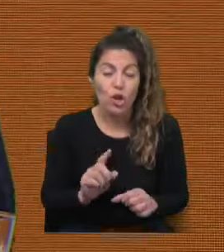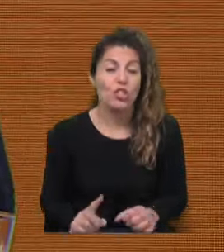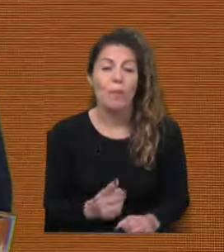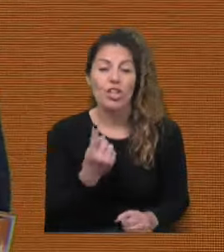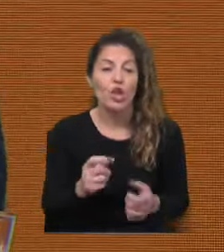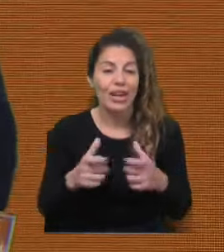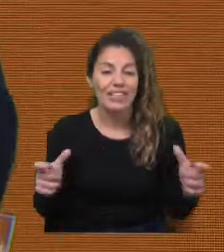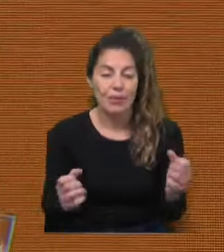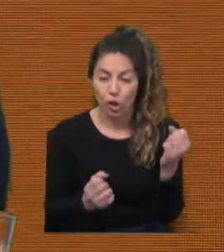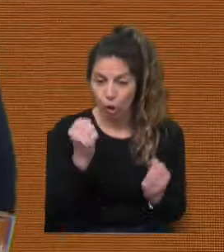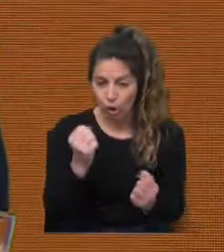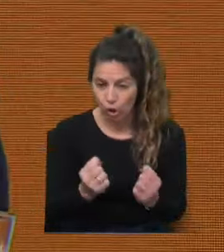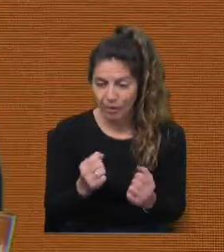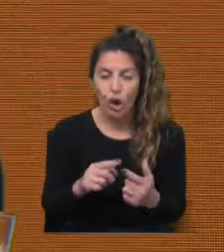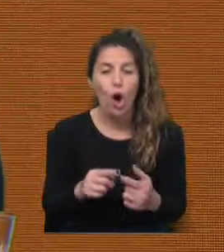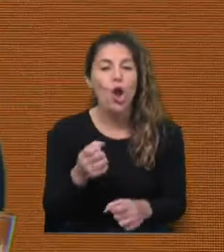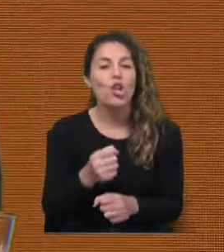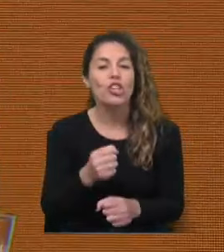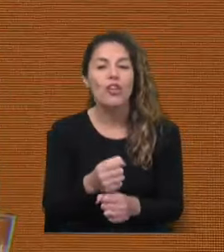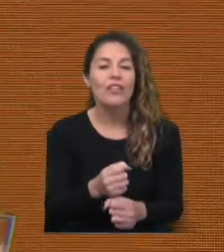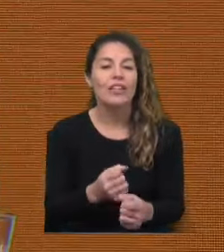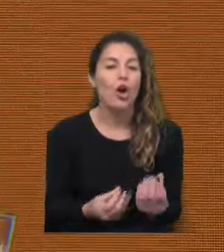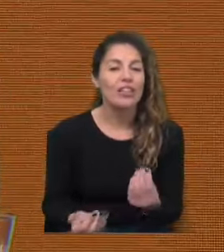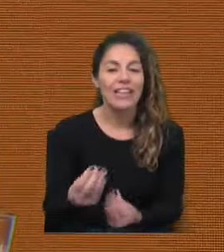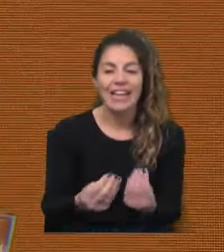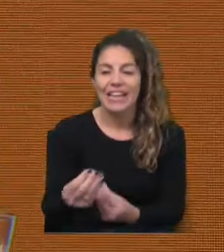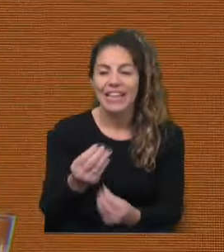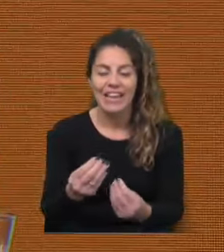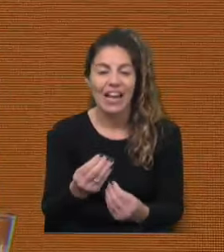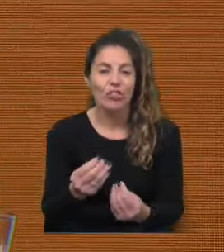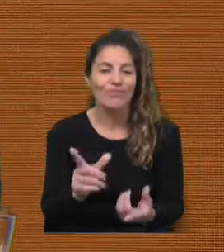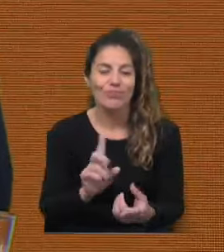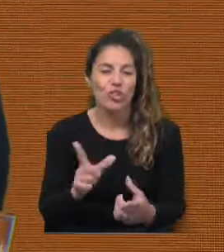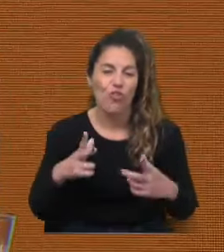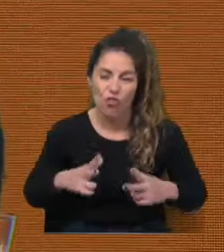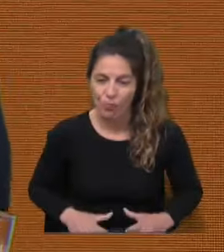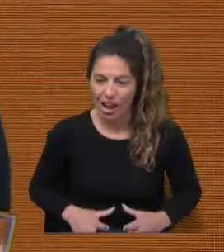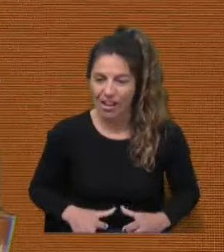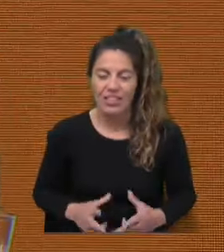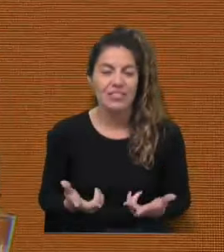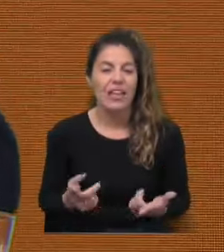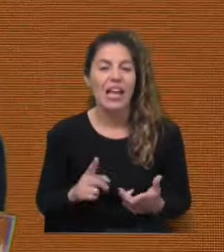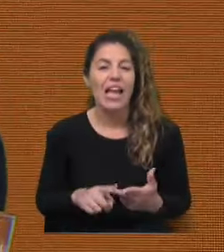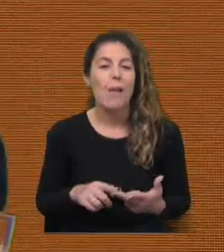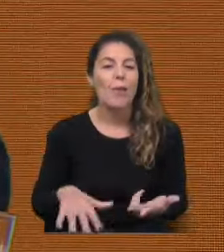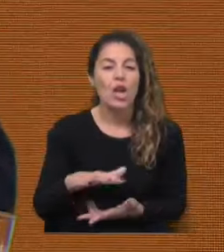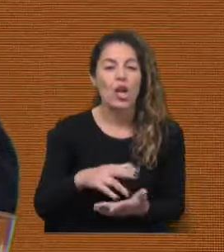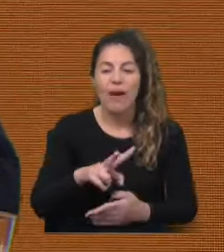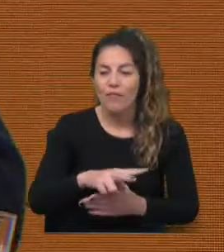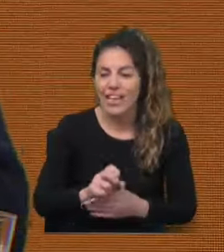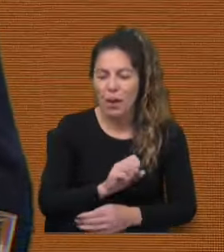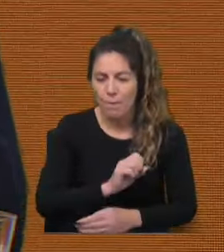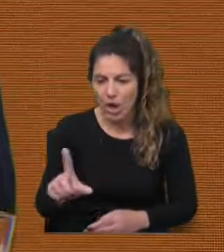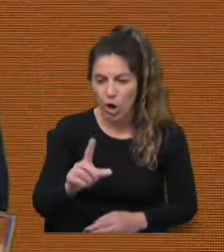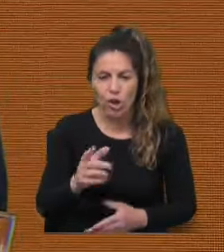crecimiento económico, los empleos generados esencialmente son informales, el panorama fiscal está peor